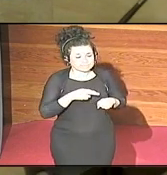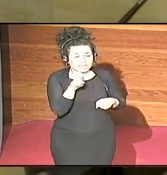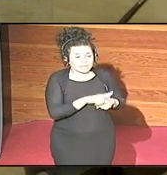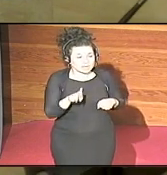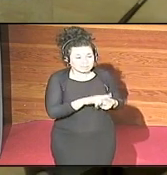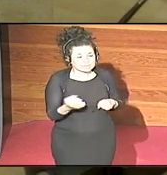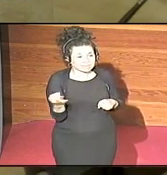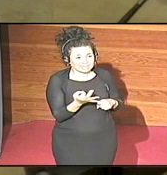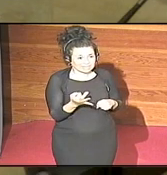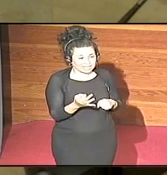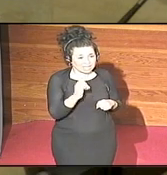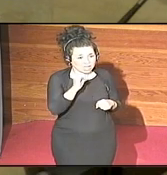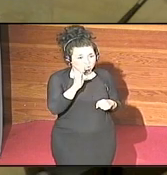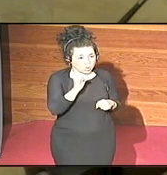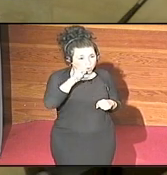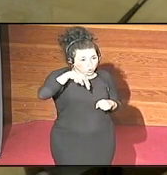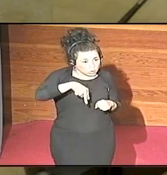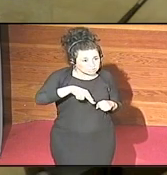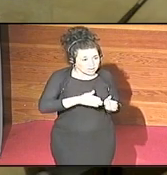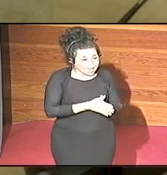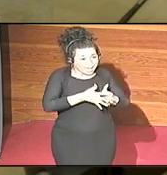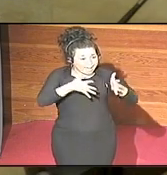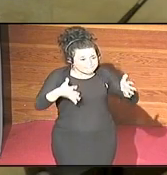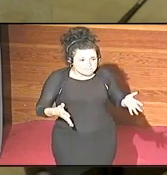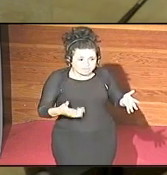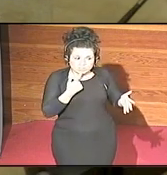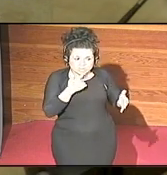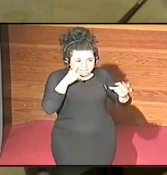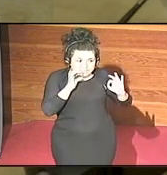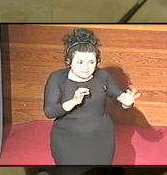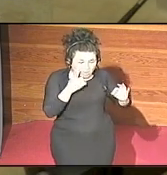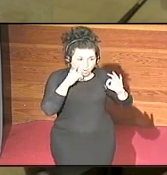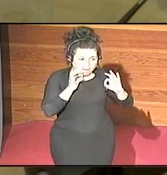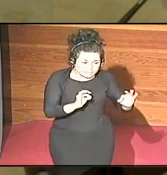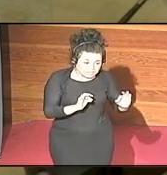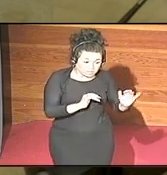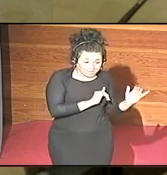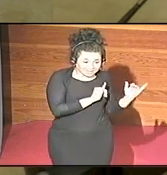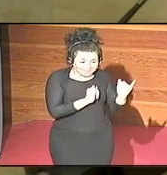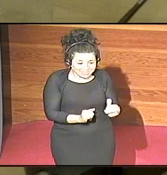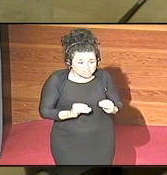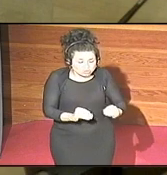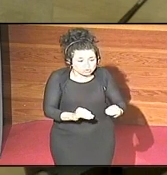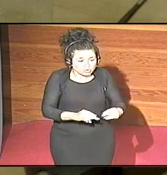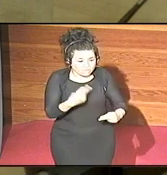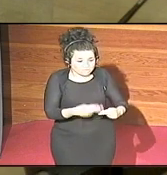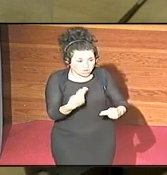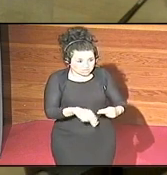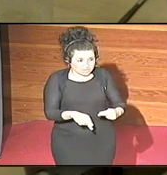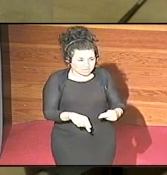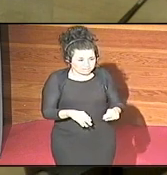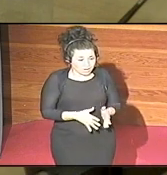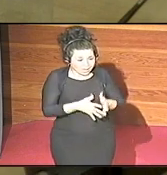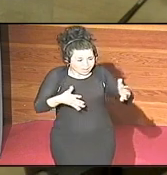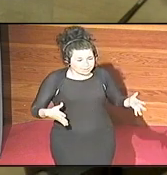la ampliación de la OTAN es un peligro y que llega a sus fronteras. Pero la ampliación de la OTAN quiere